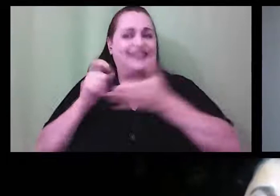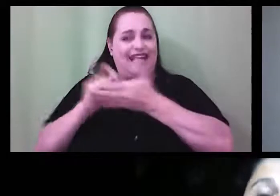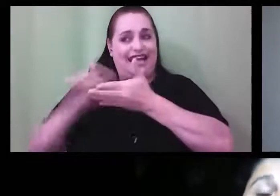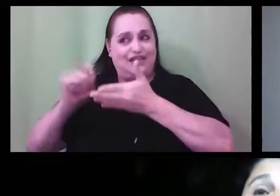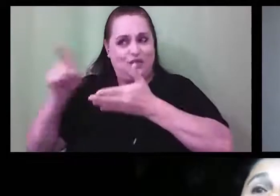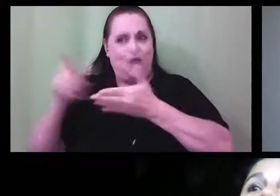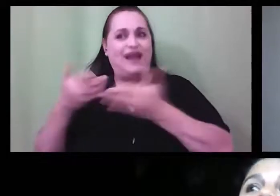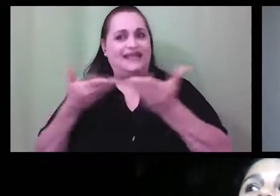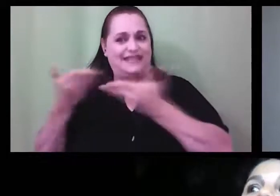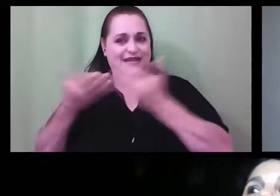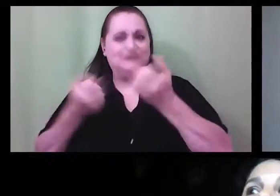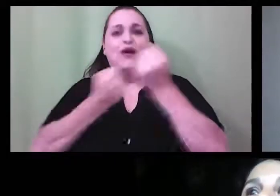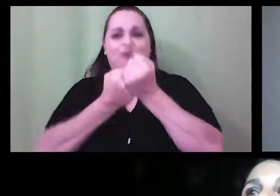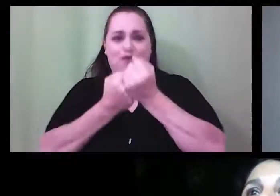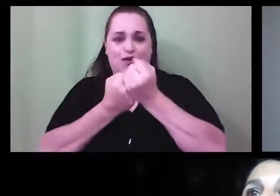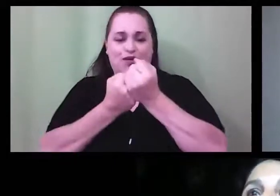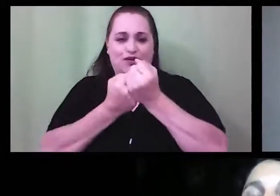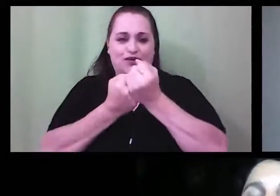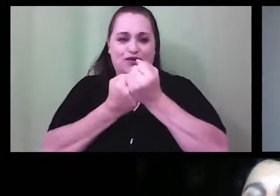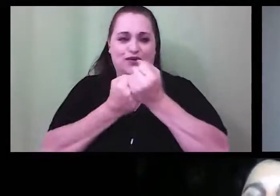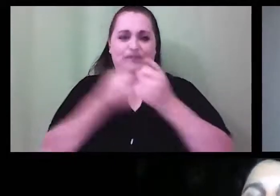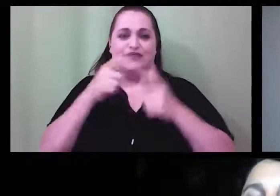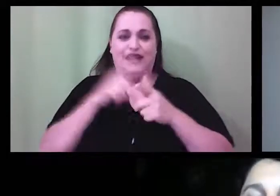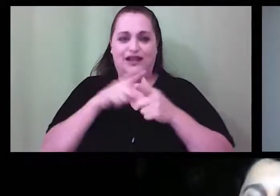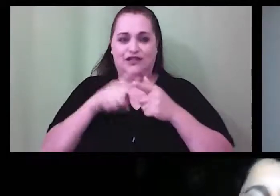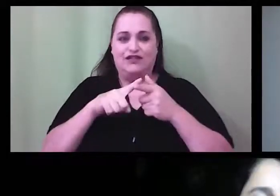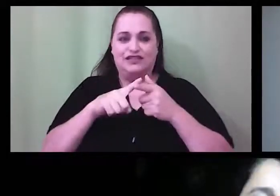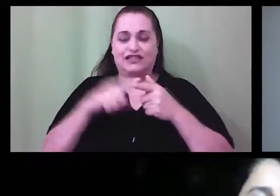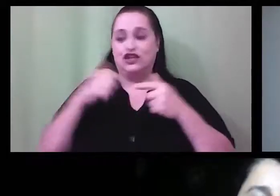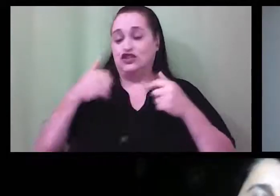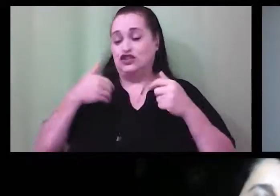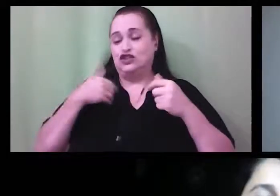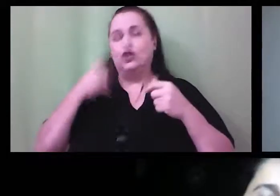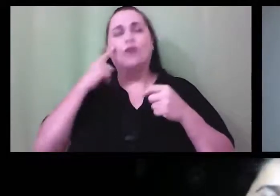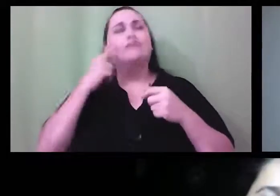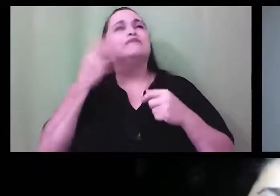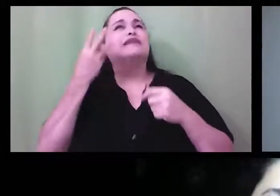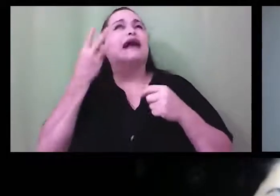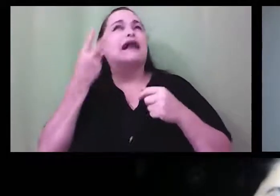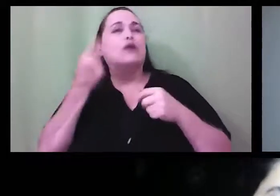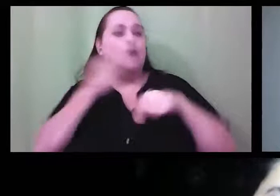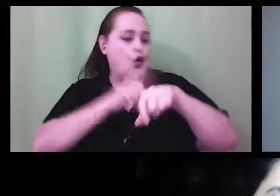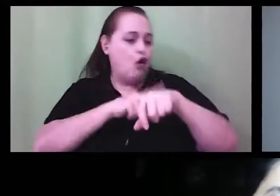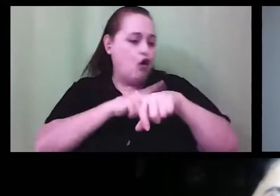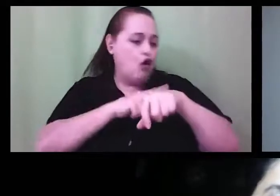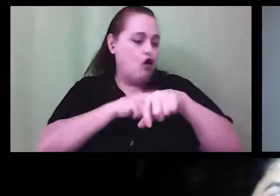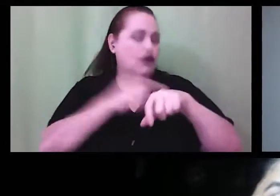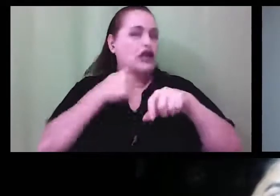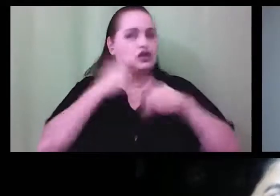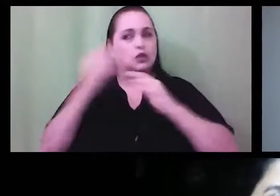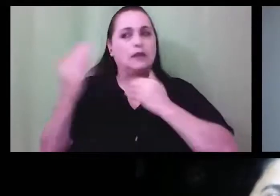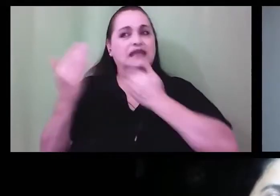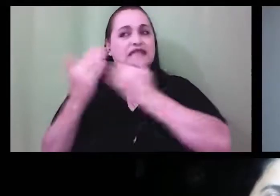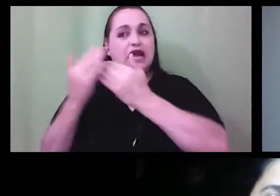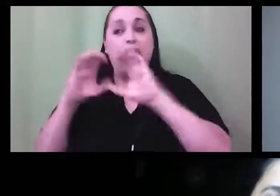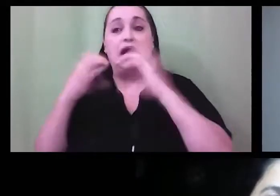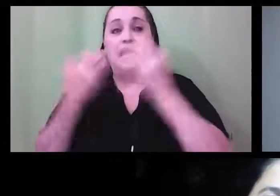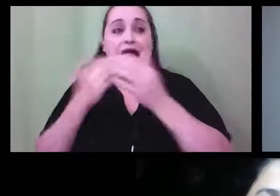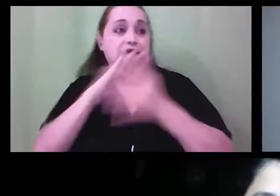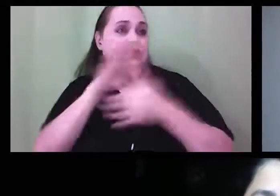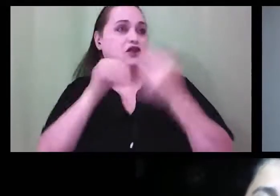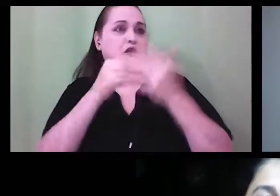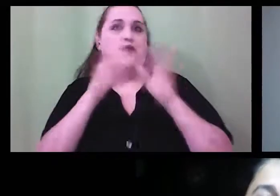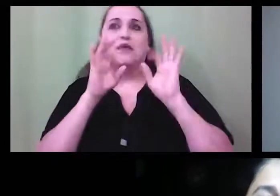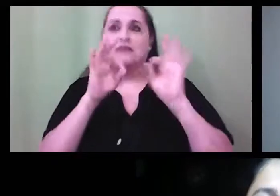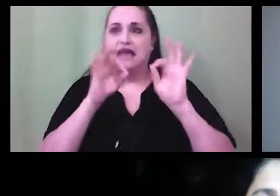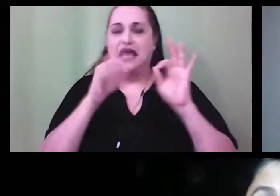de apoyo, entonces más bien yo voy calculando así como a la hora y me voy acercando a la clase y digo, todo bien, por si